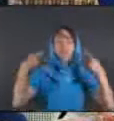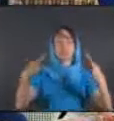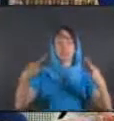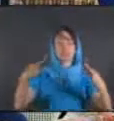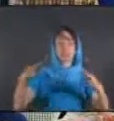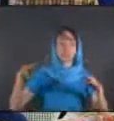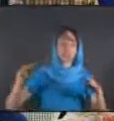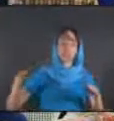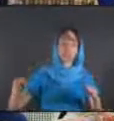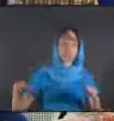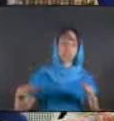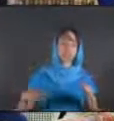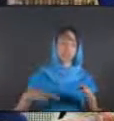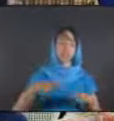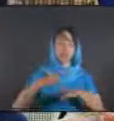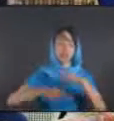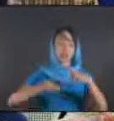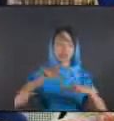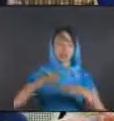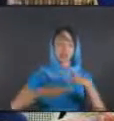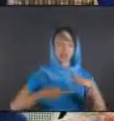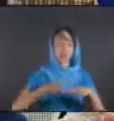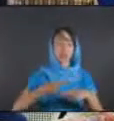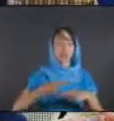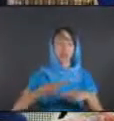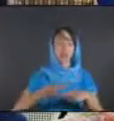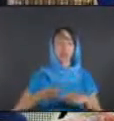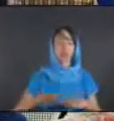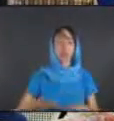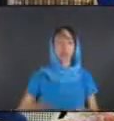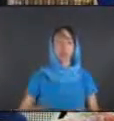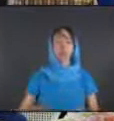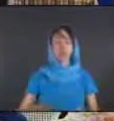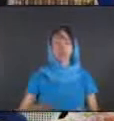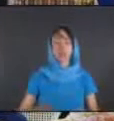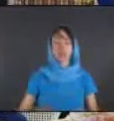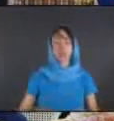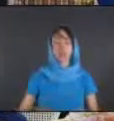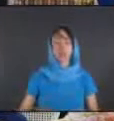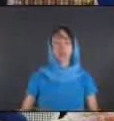acercamos a esta mesa sagrada, a este banquete sagrado,